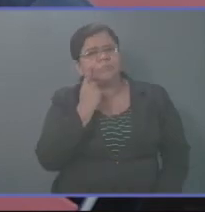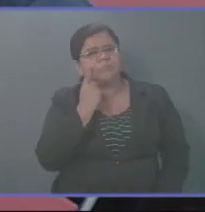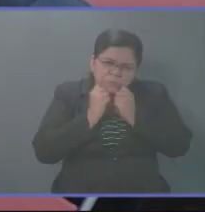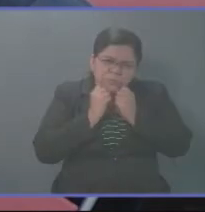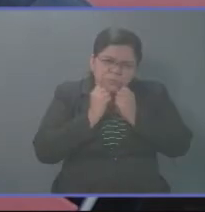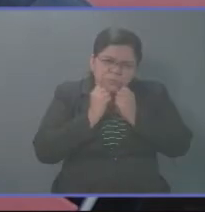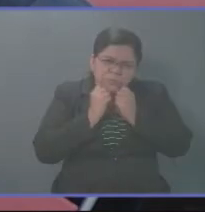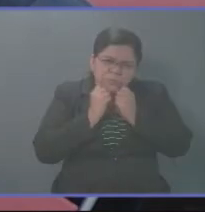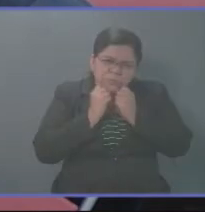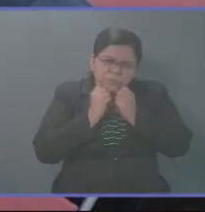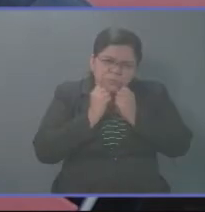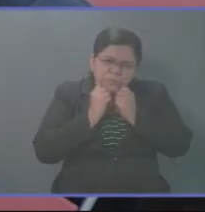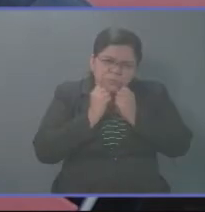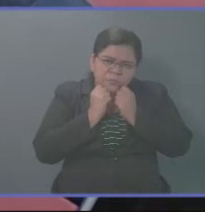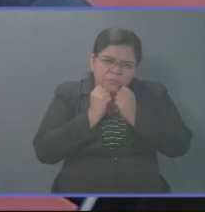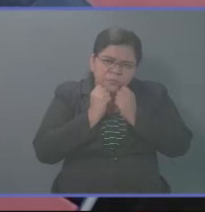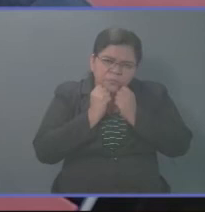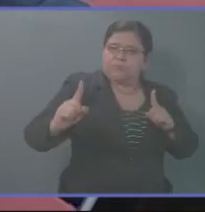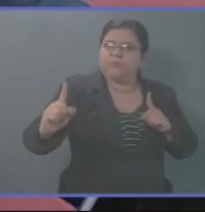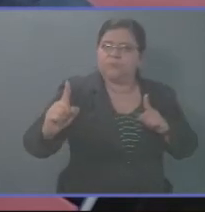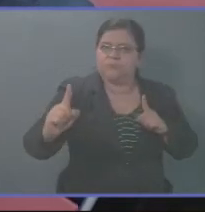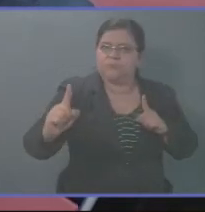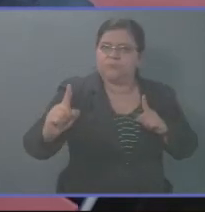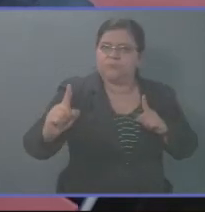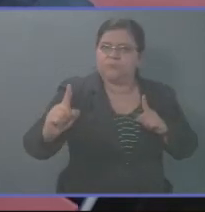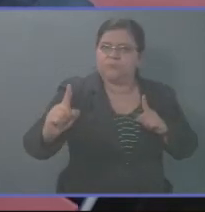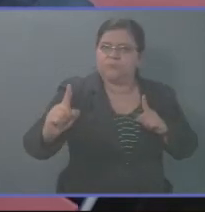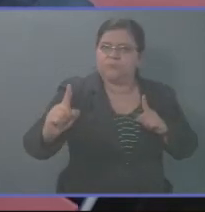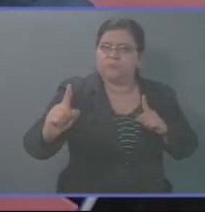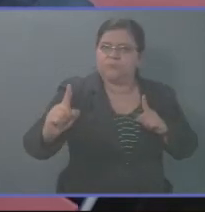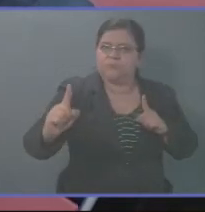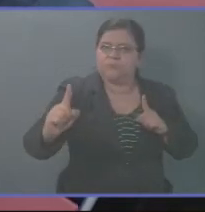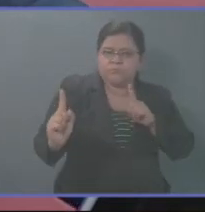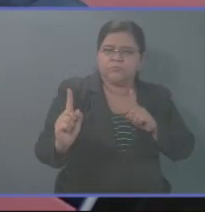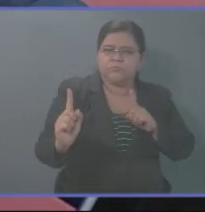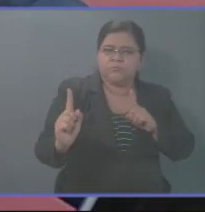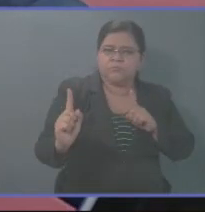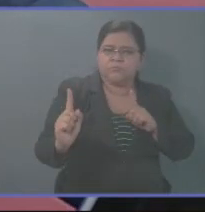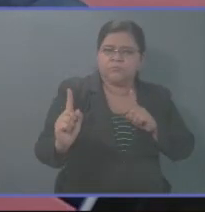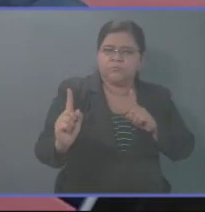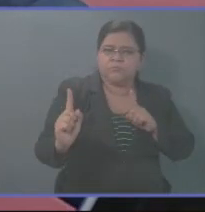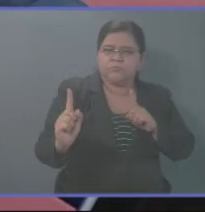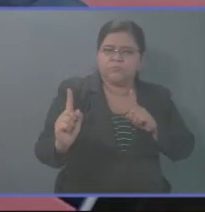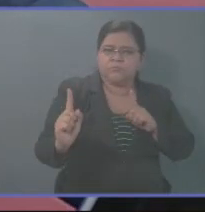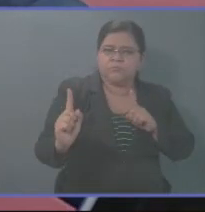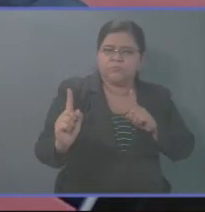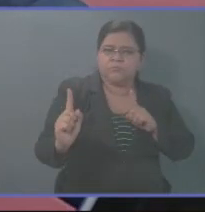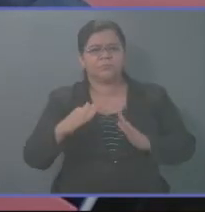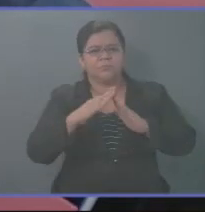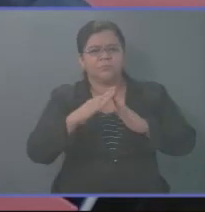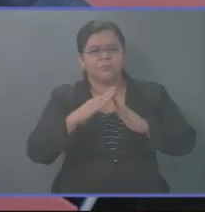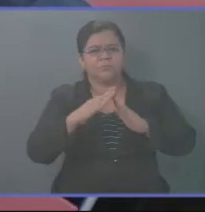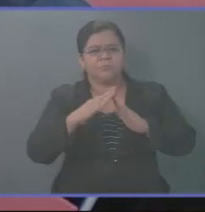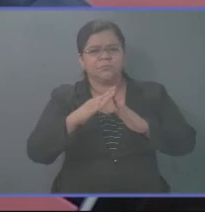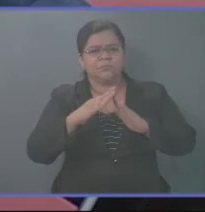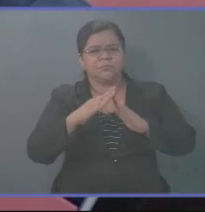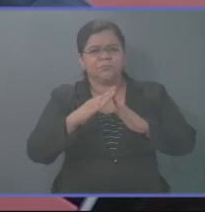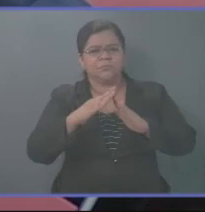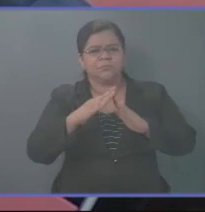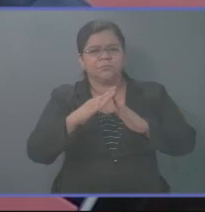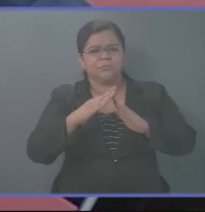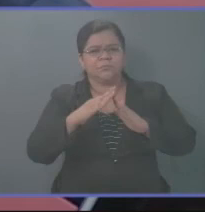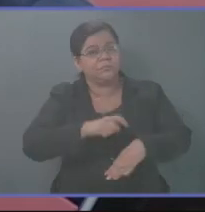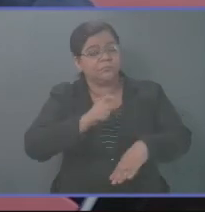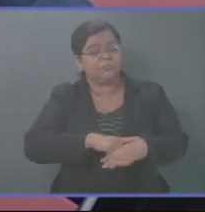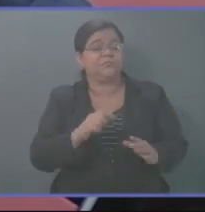cuadrado, sus 2 metros cuadrados, cuiden su familia. No salgan de sus casas en esta época